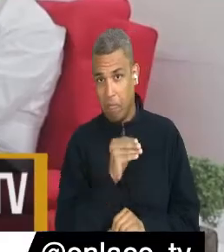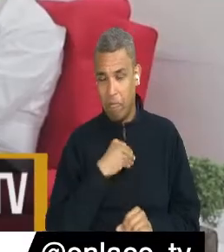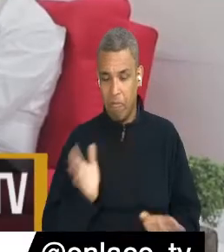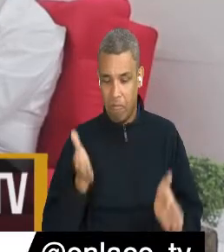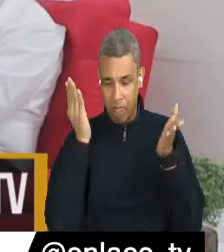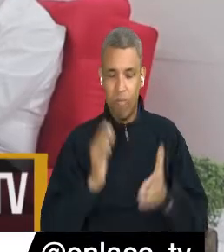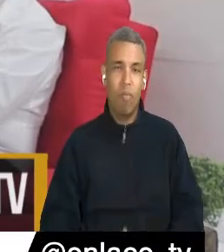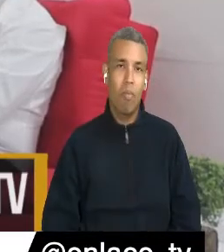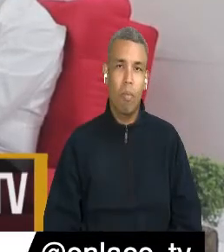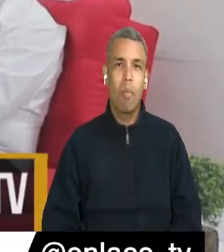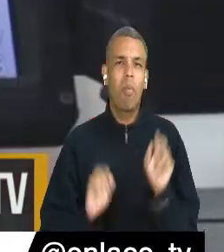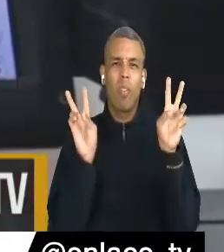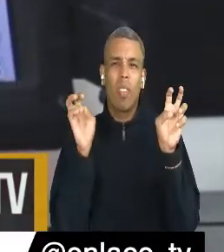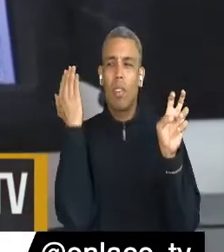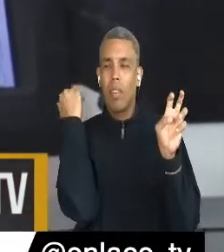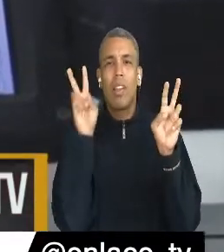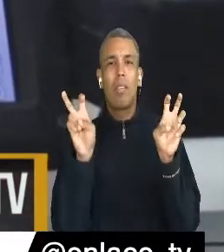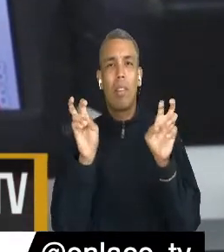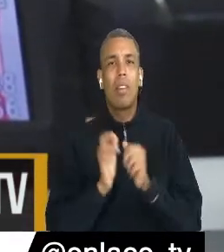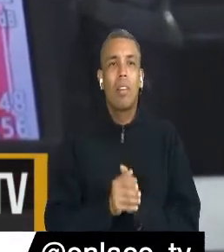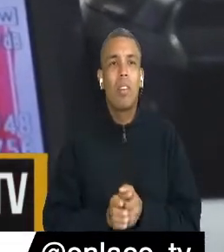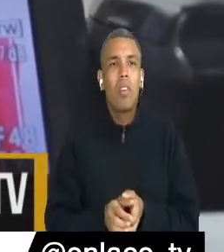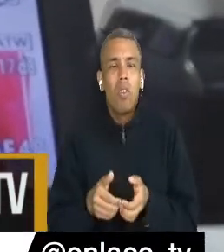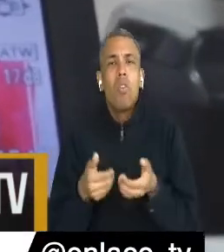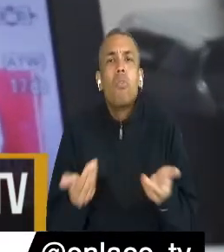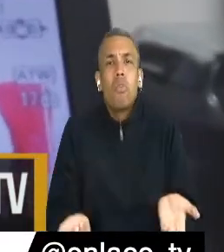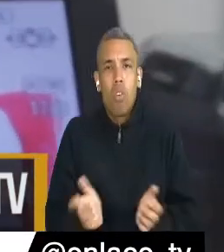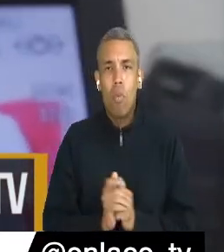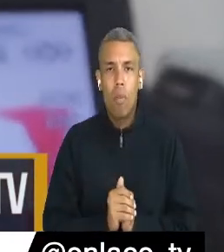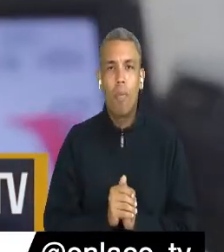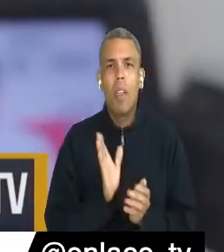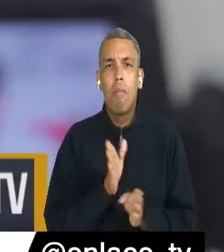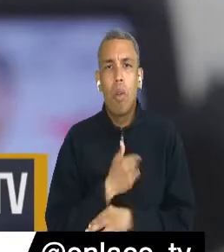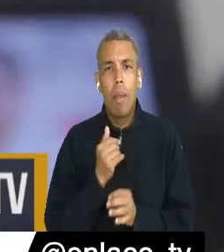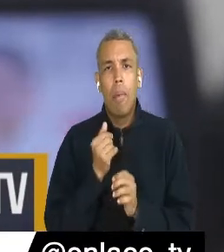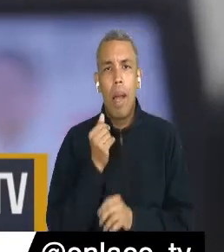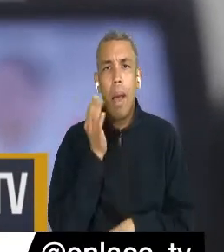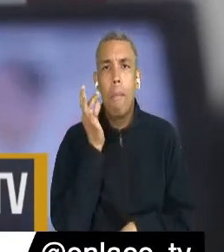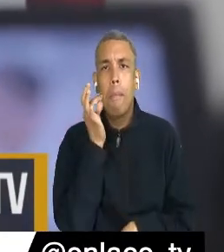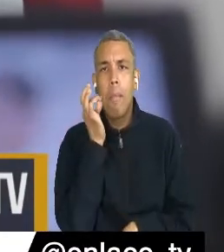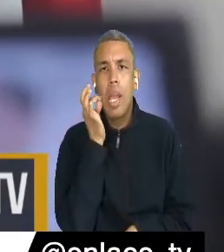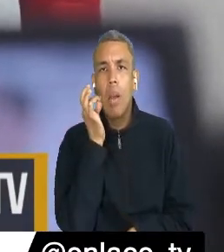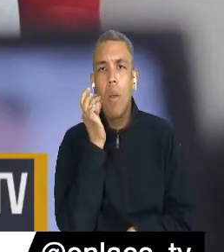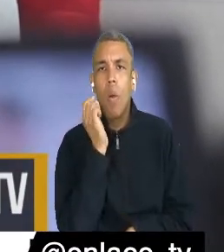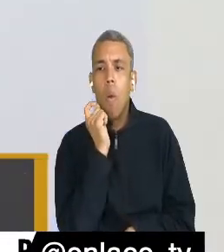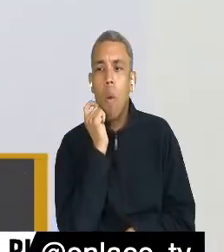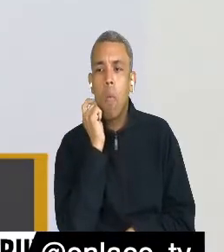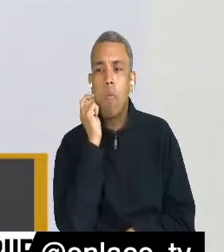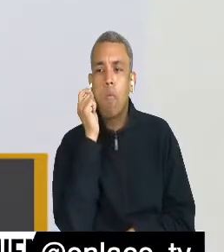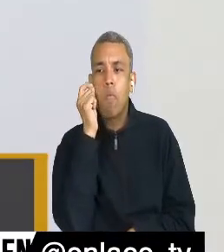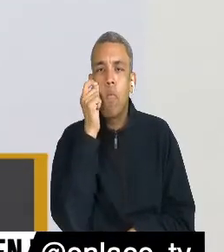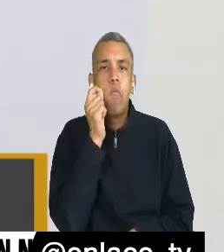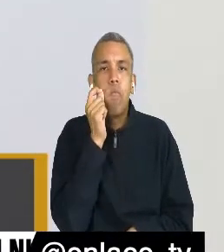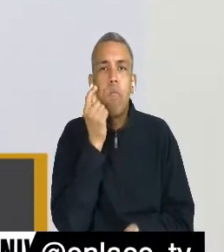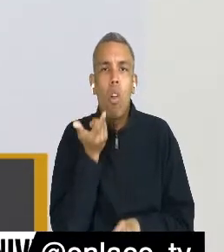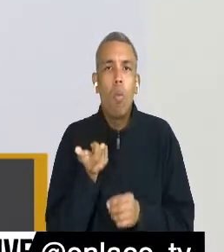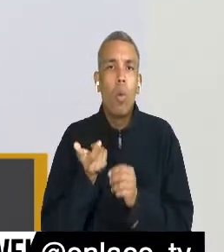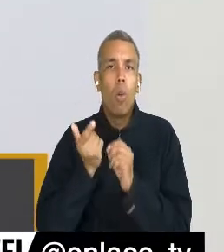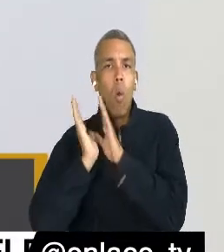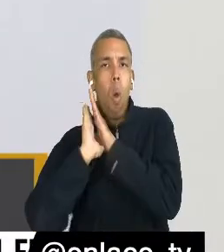primer programa el tema tratado fue el acné y para ello un dermatólogo fue el invitado especial. El tema tratado fue el acné. Iniciamos con un tema